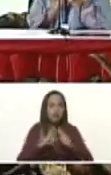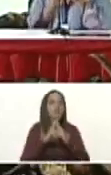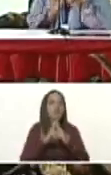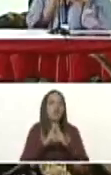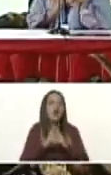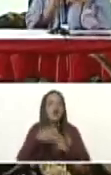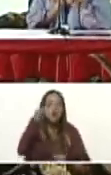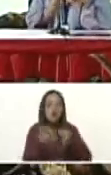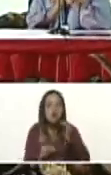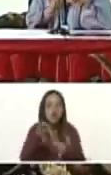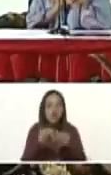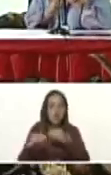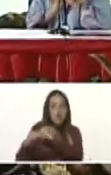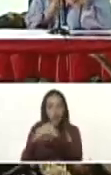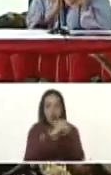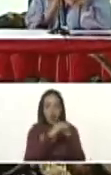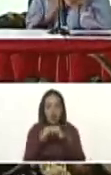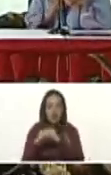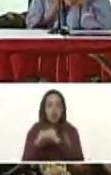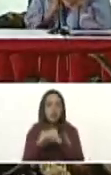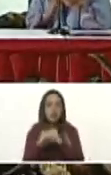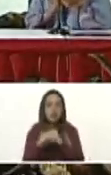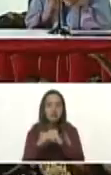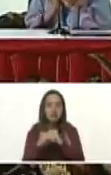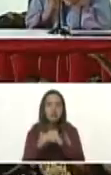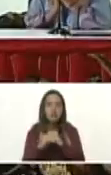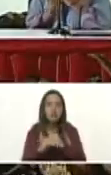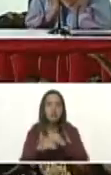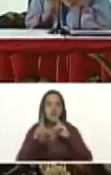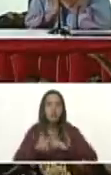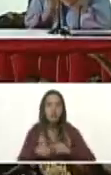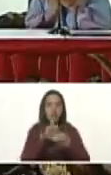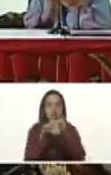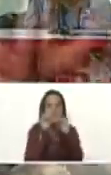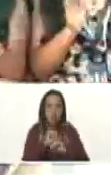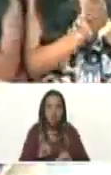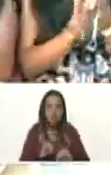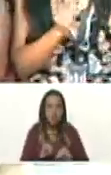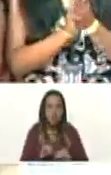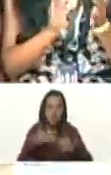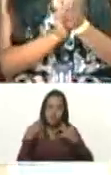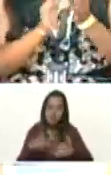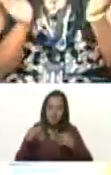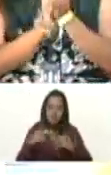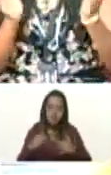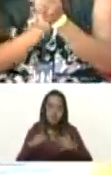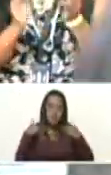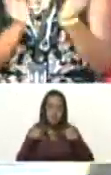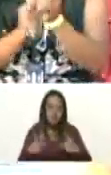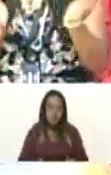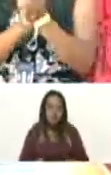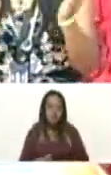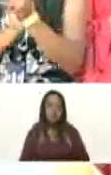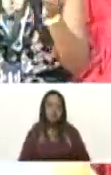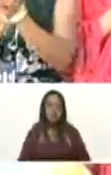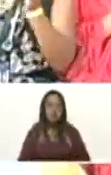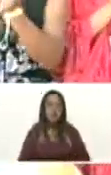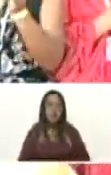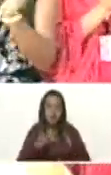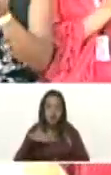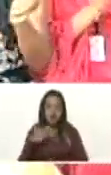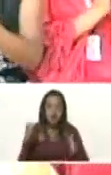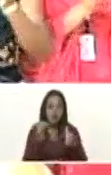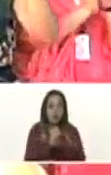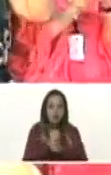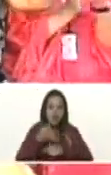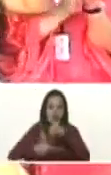la justicia, con la igualdad y con la felicidad natural del ser humano. Lo vamos a lograr en este